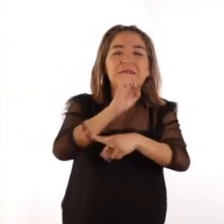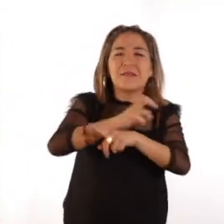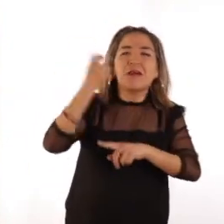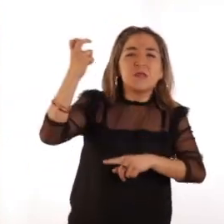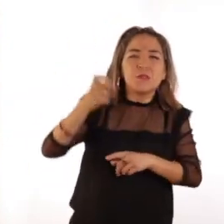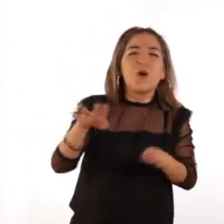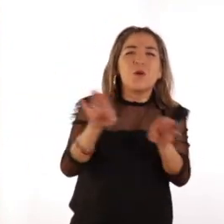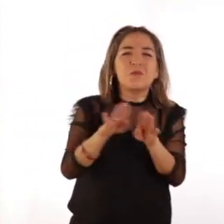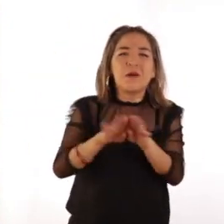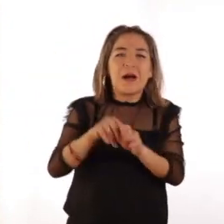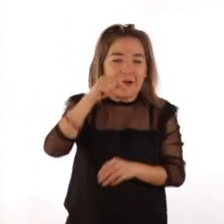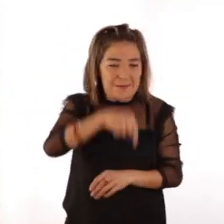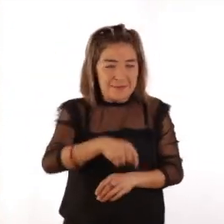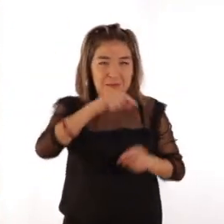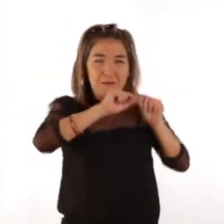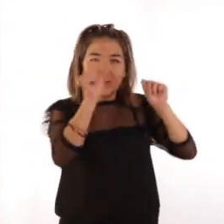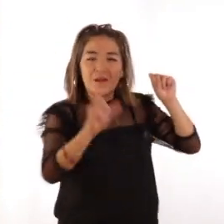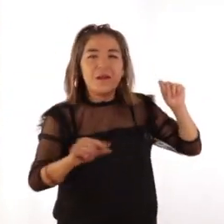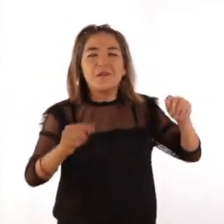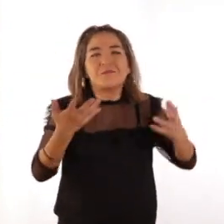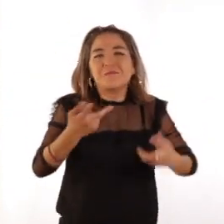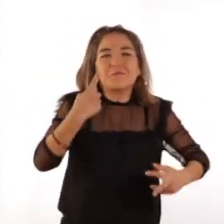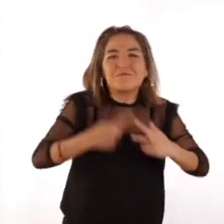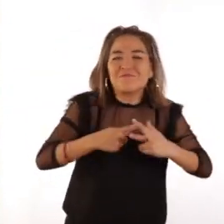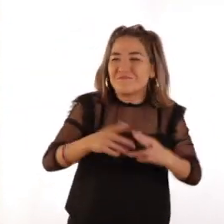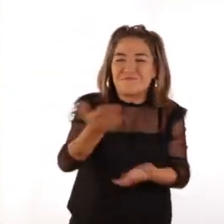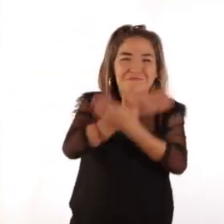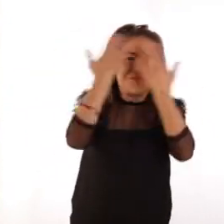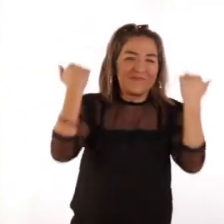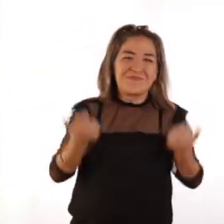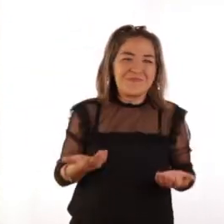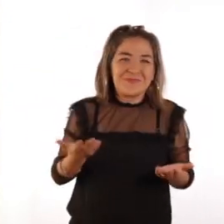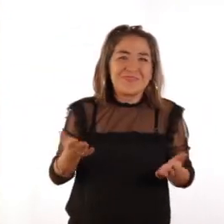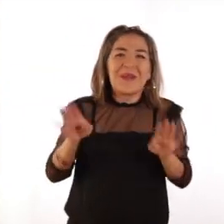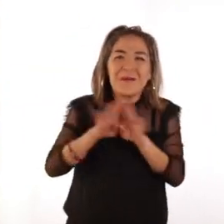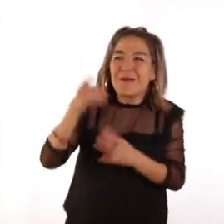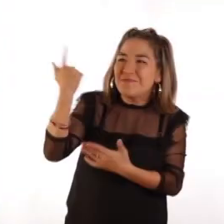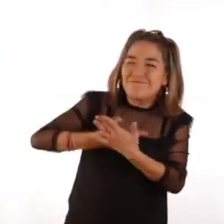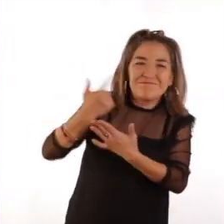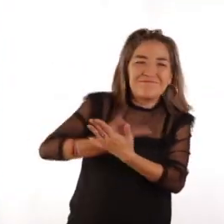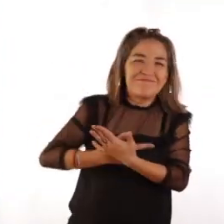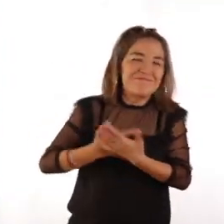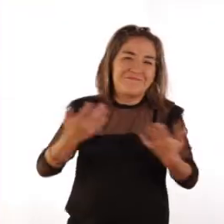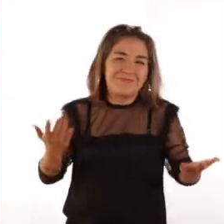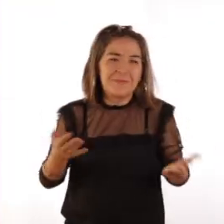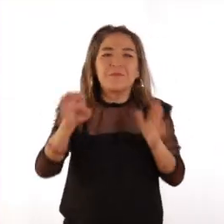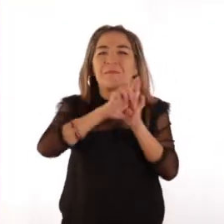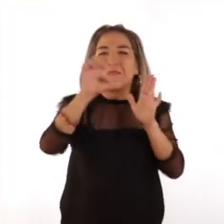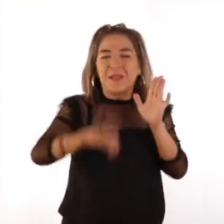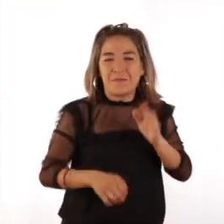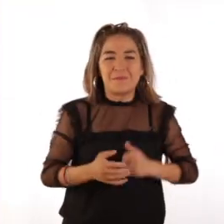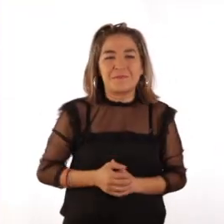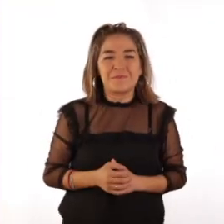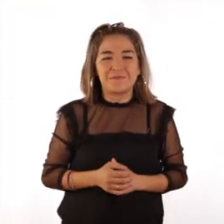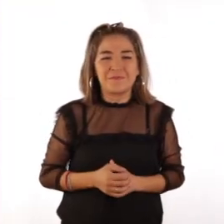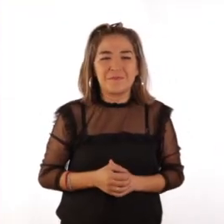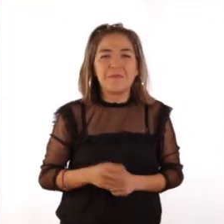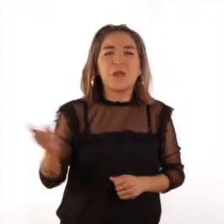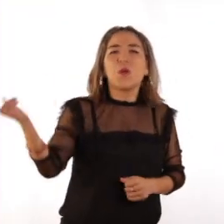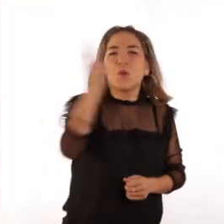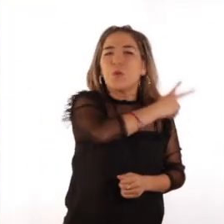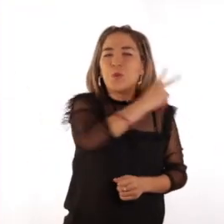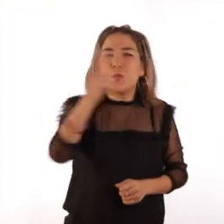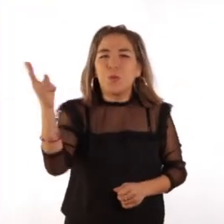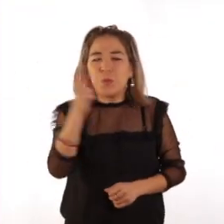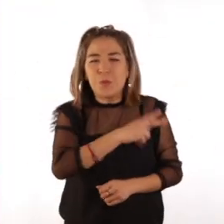Entonces eso nos llega en cantidades inconmensurables, como diríamos, ¿no? Por ejemplo, ¿qué disponibilidad